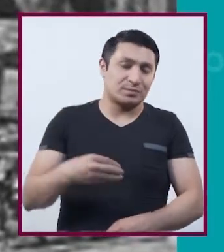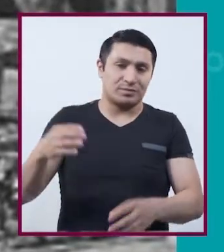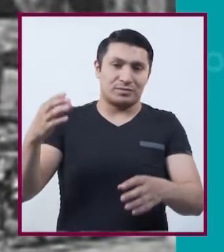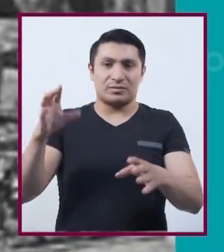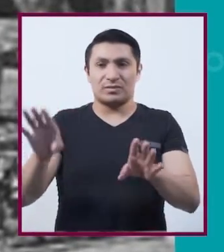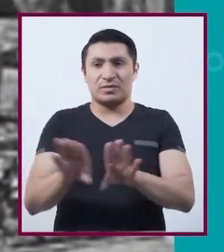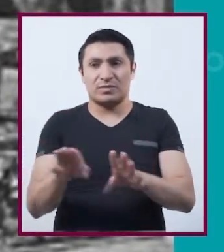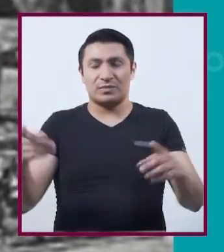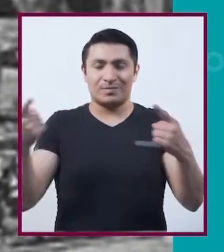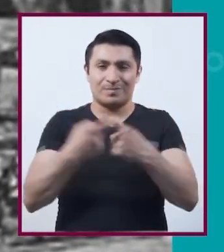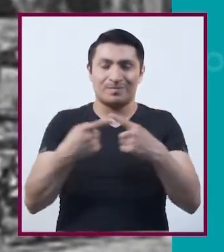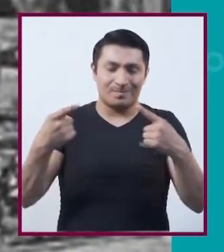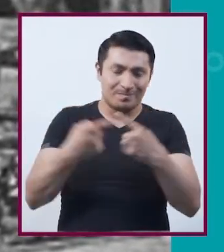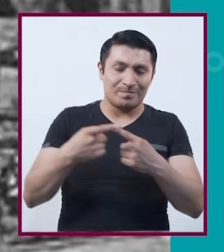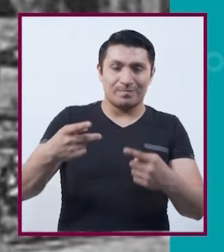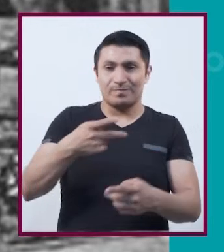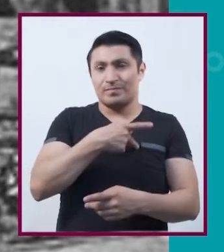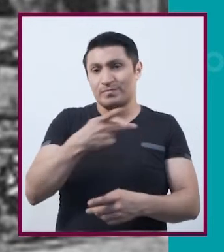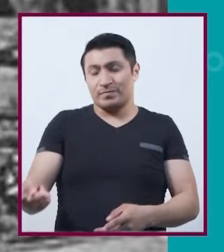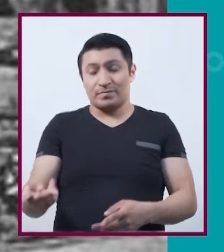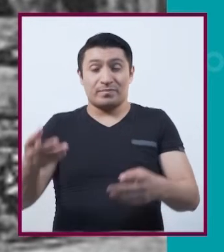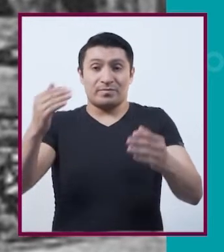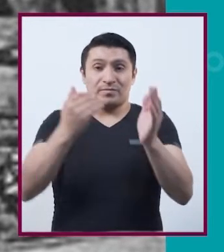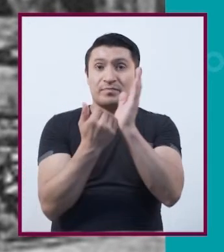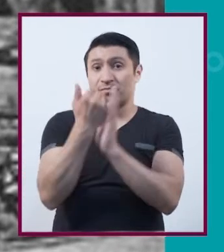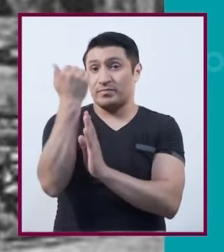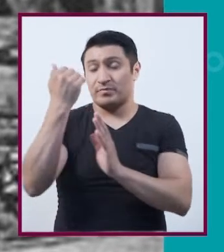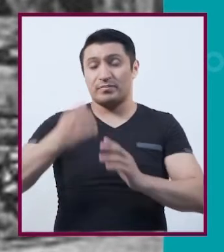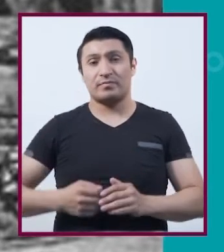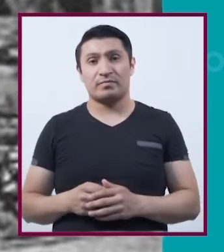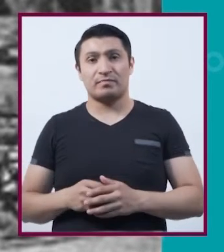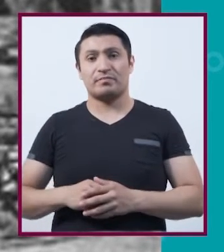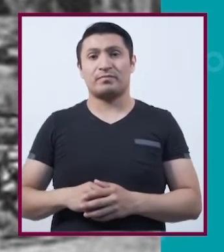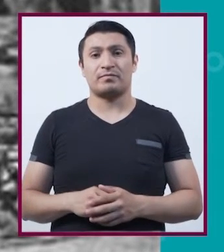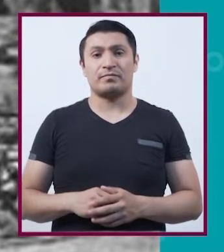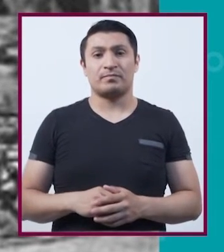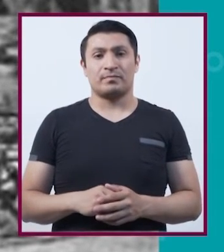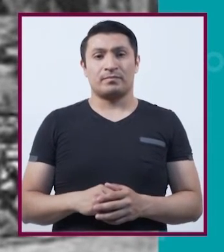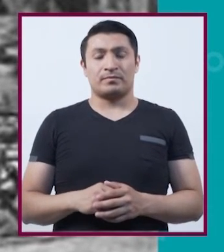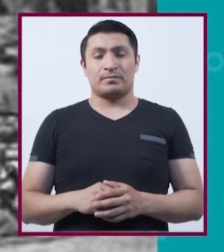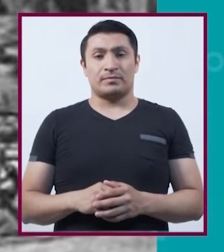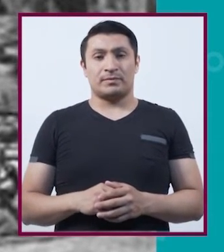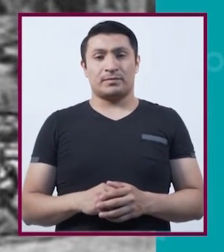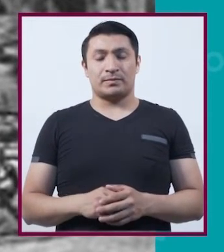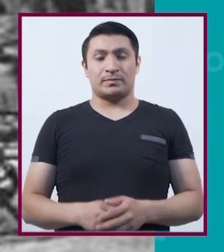acentuados contrastes desfavorecieron a la mayoría de la población.